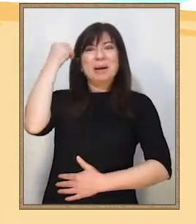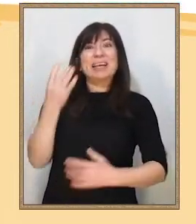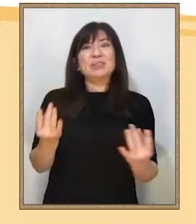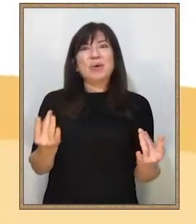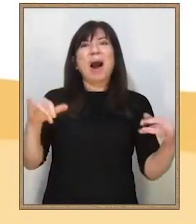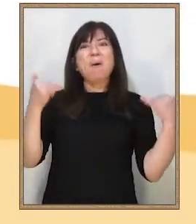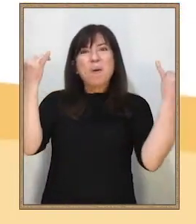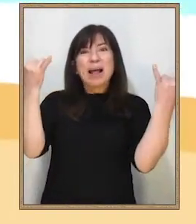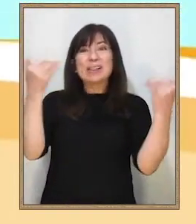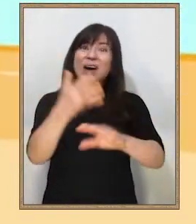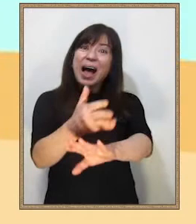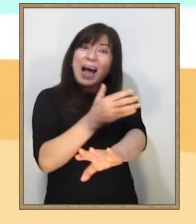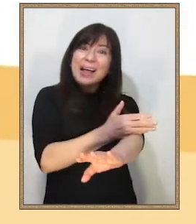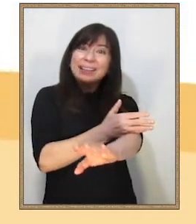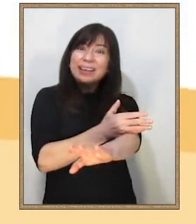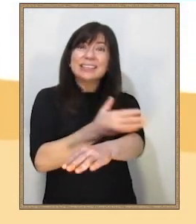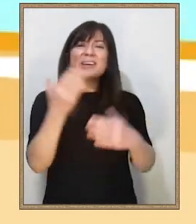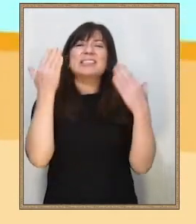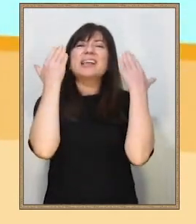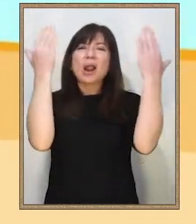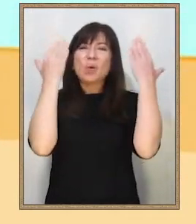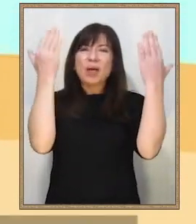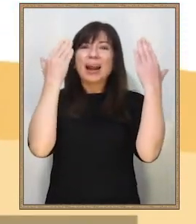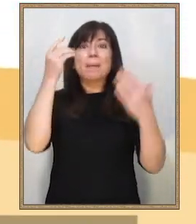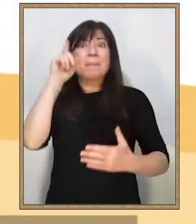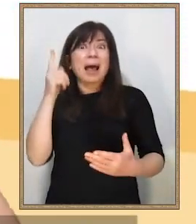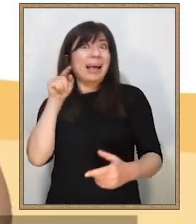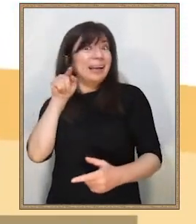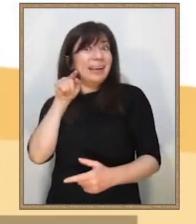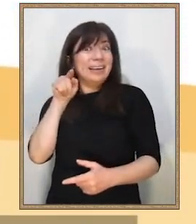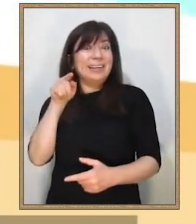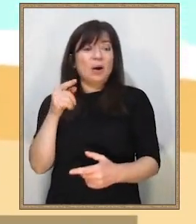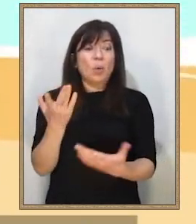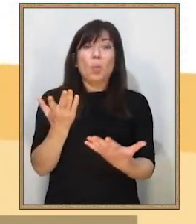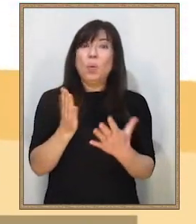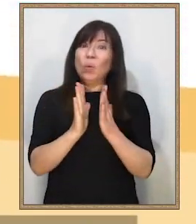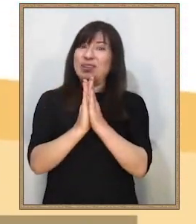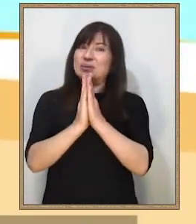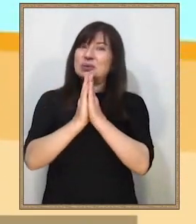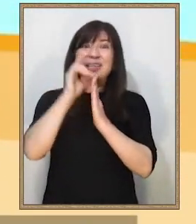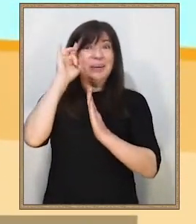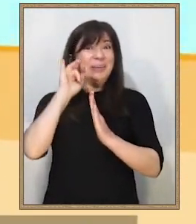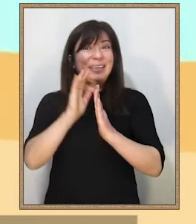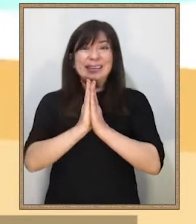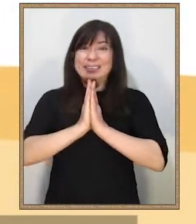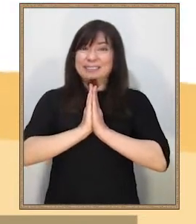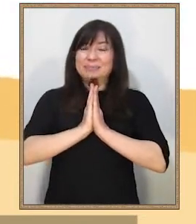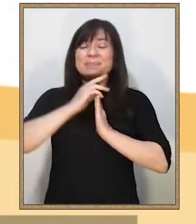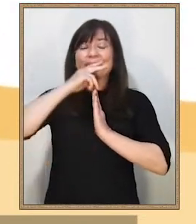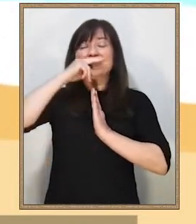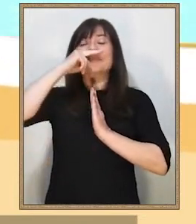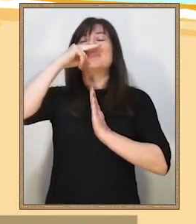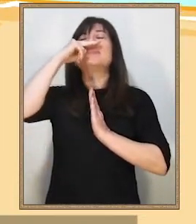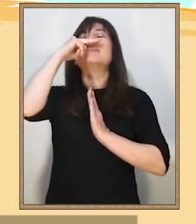jugando. Y antes nos vamos a saludar. Para saludarnos, juntamos palmas de las manos, inhalo por